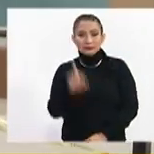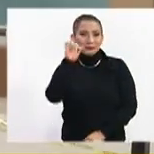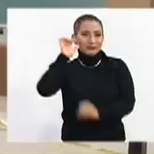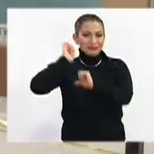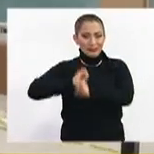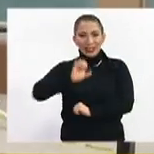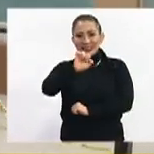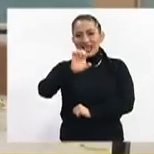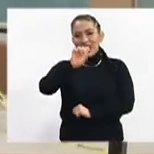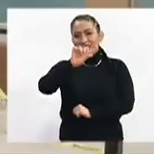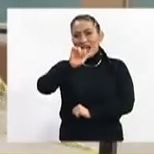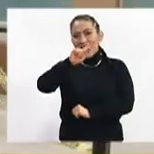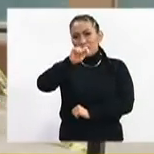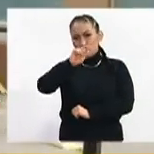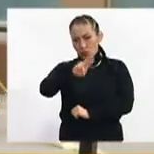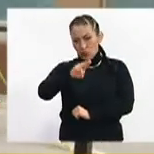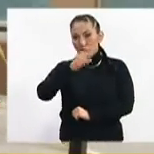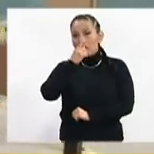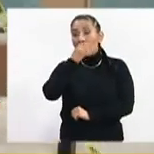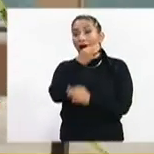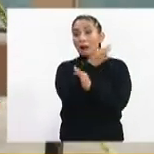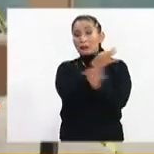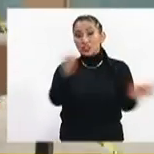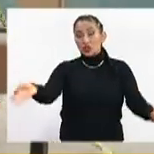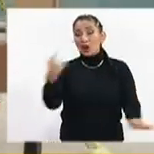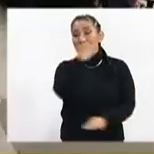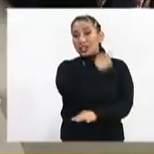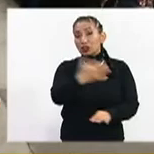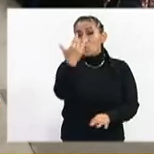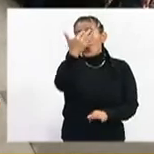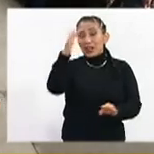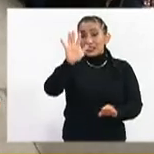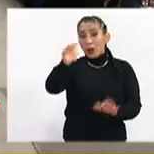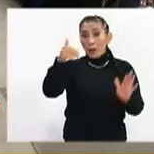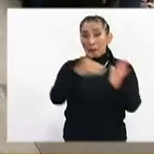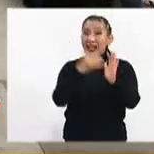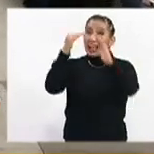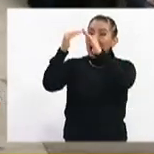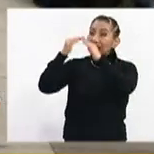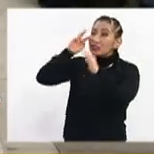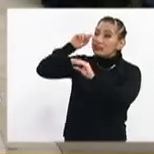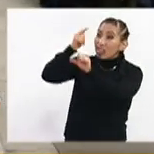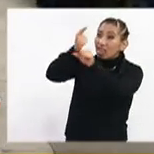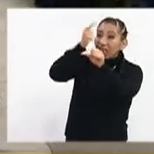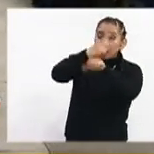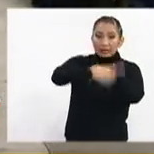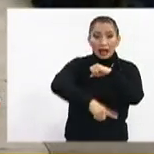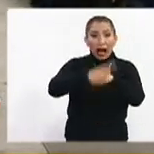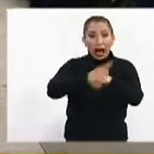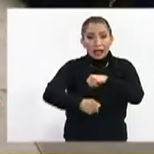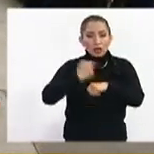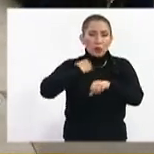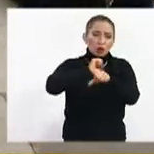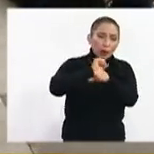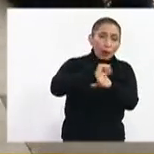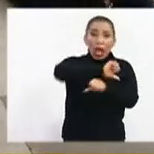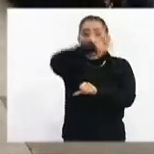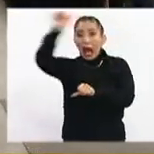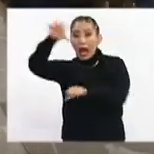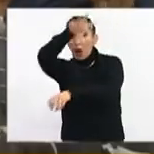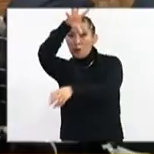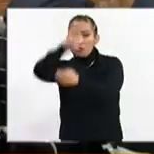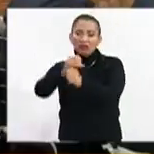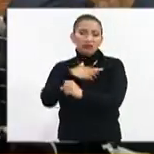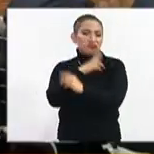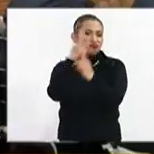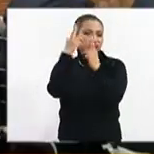titular de la SEDATU, Rosario Robles, informó que hay más de 155,000 viviendas afectadas, desde daños menores hasta